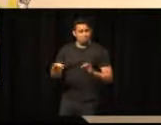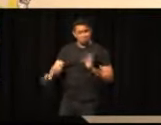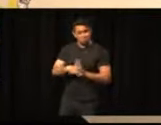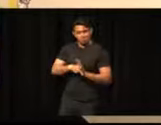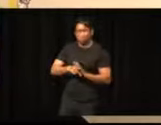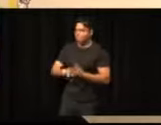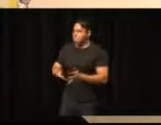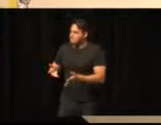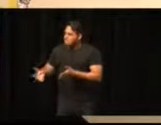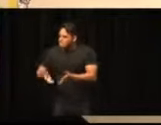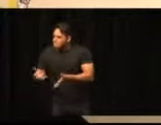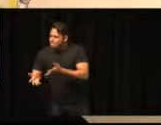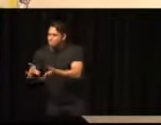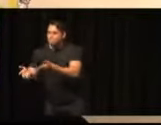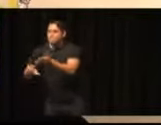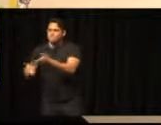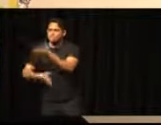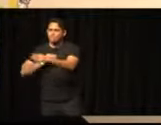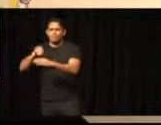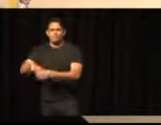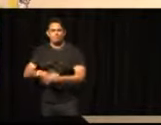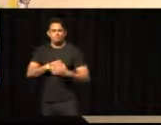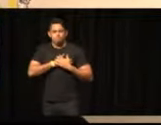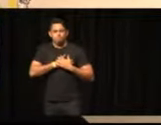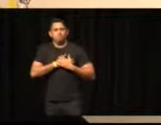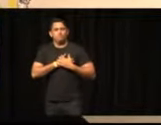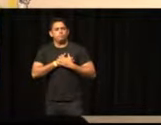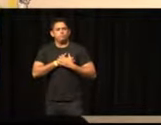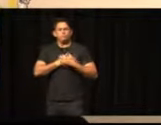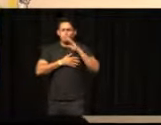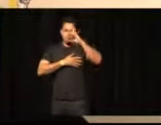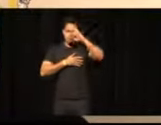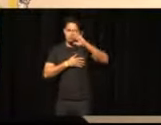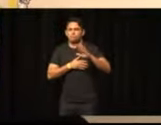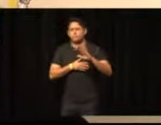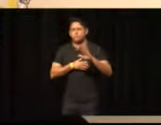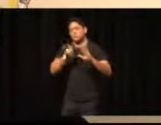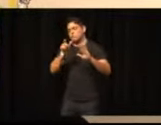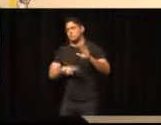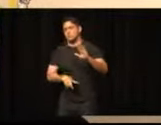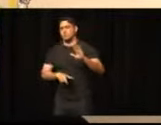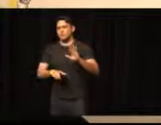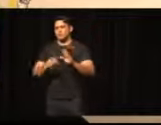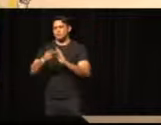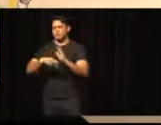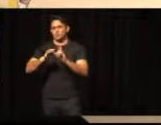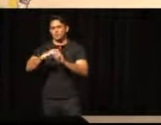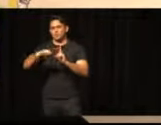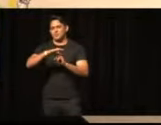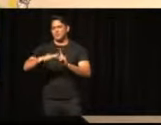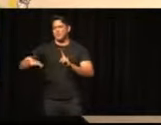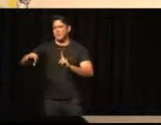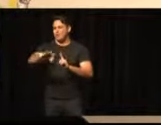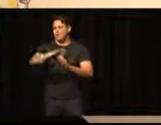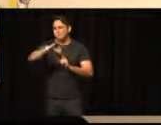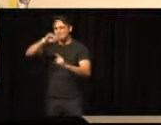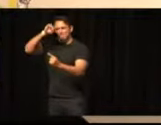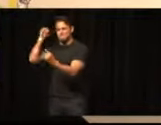una participación y dentro de un proyecto, sobre todo si es un social y si